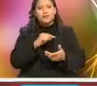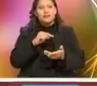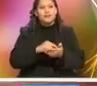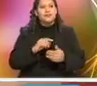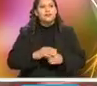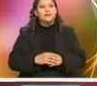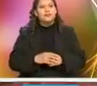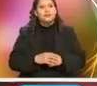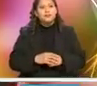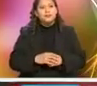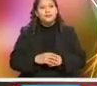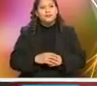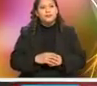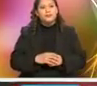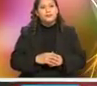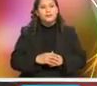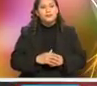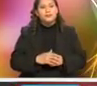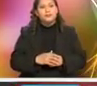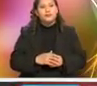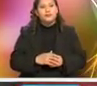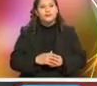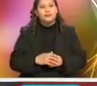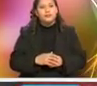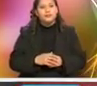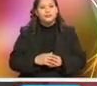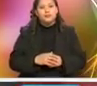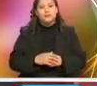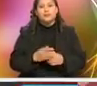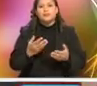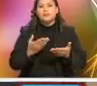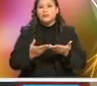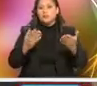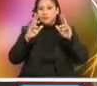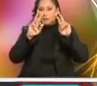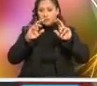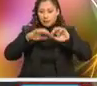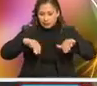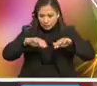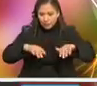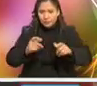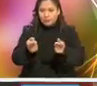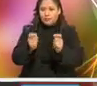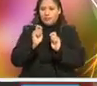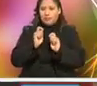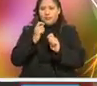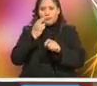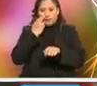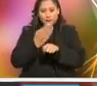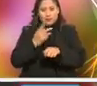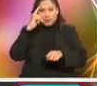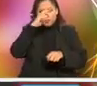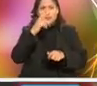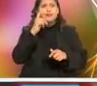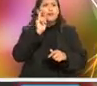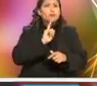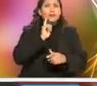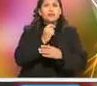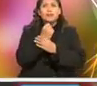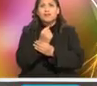Oye, rascaste ahora, ¿verdad? Nos rascamos, fue un tema interesante que fue un reto. No porque falten